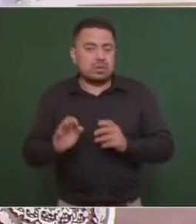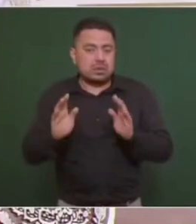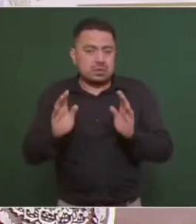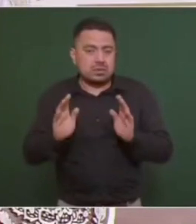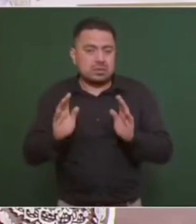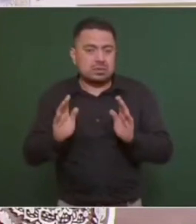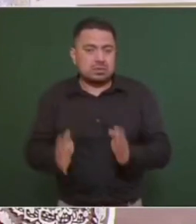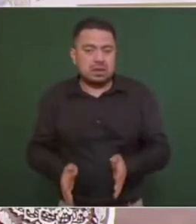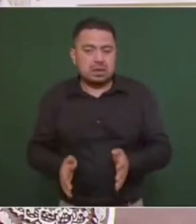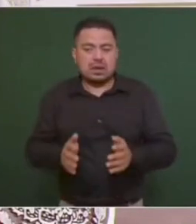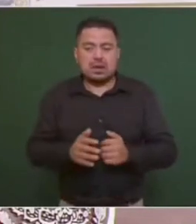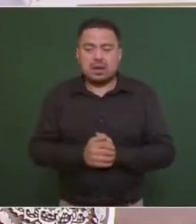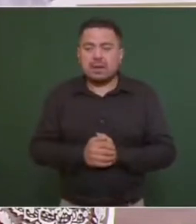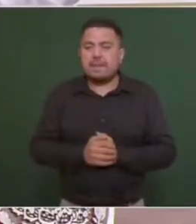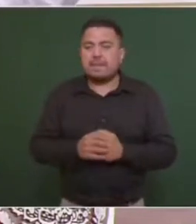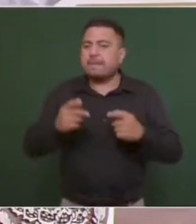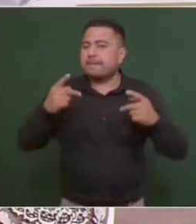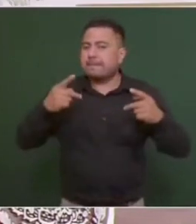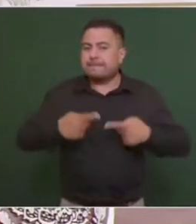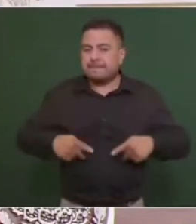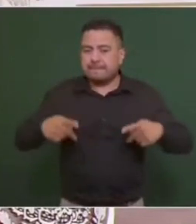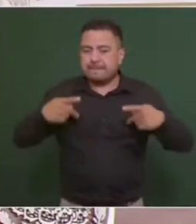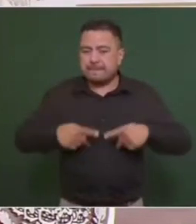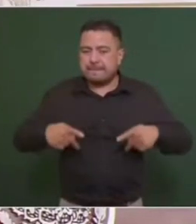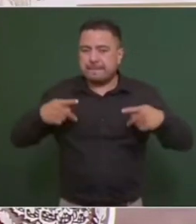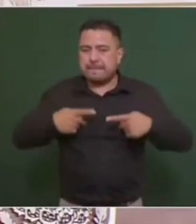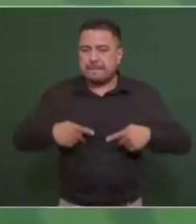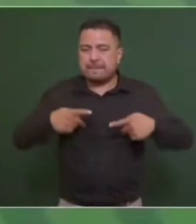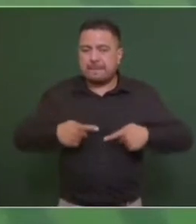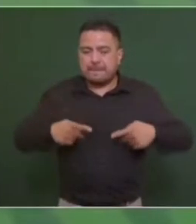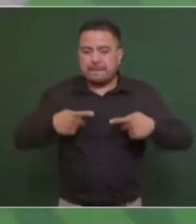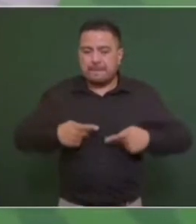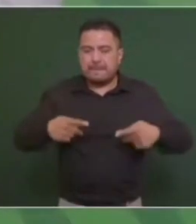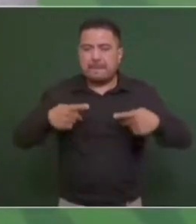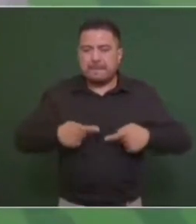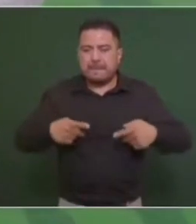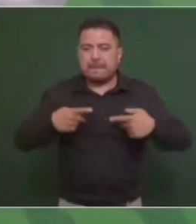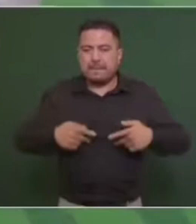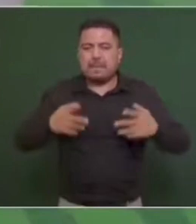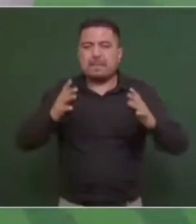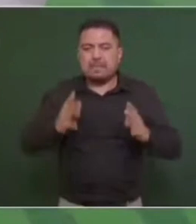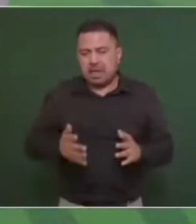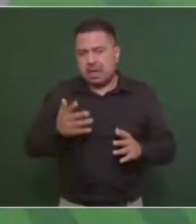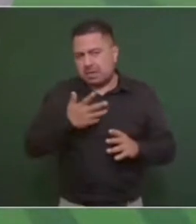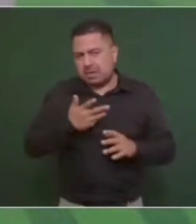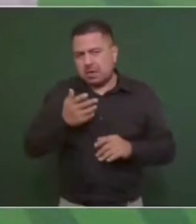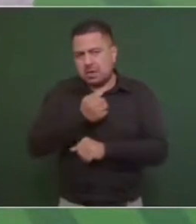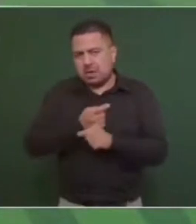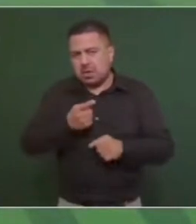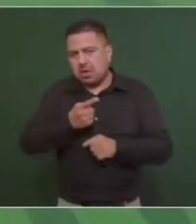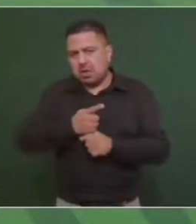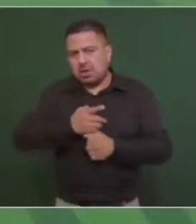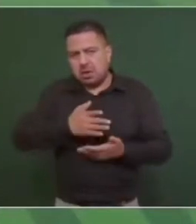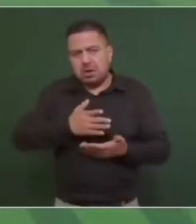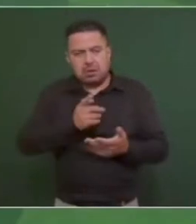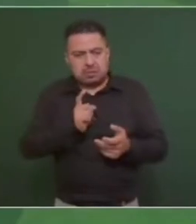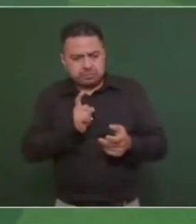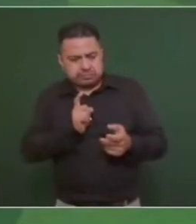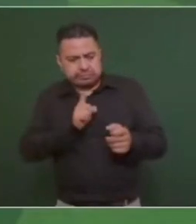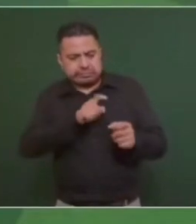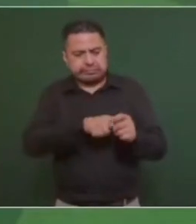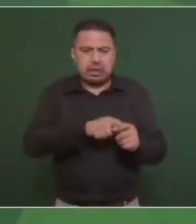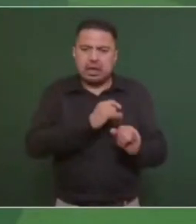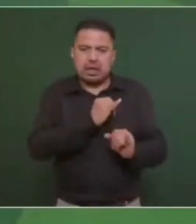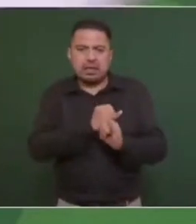por de la población con posibilidad o acceso a internet